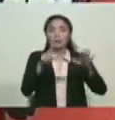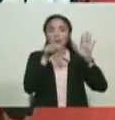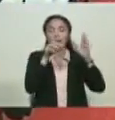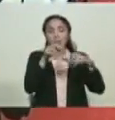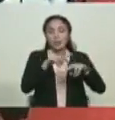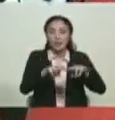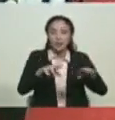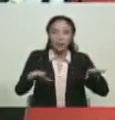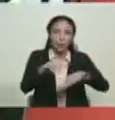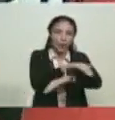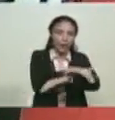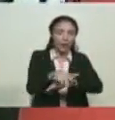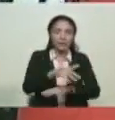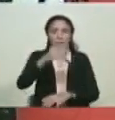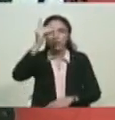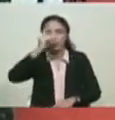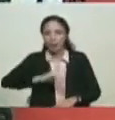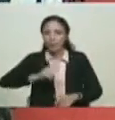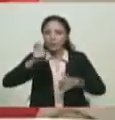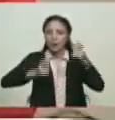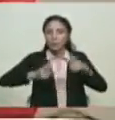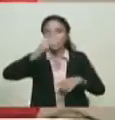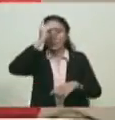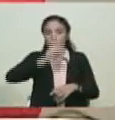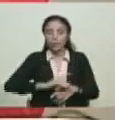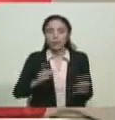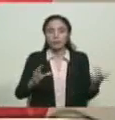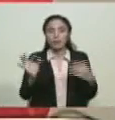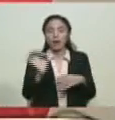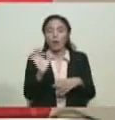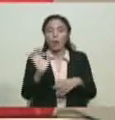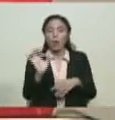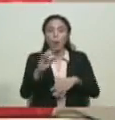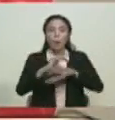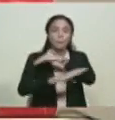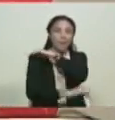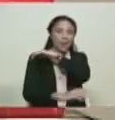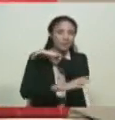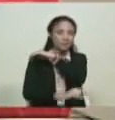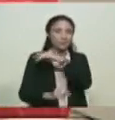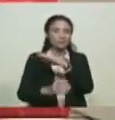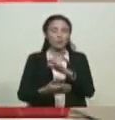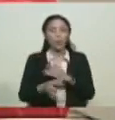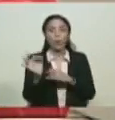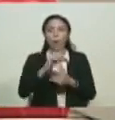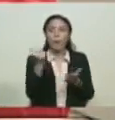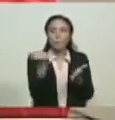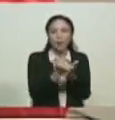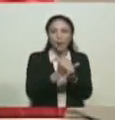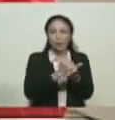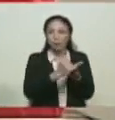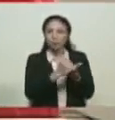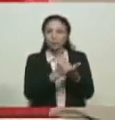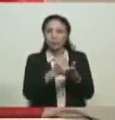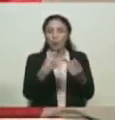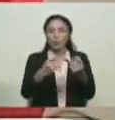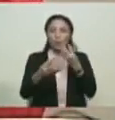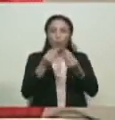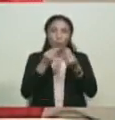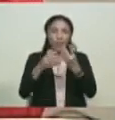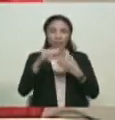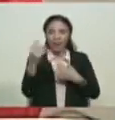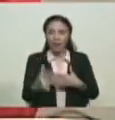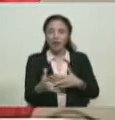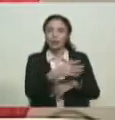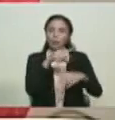y personas con alguna discapacidad la delincuencia agregarle a esto la fijación de los precios que una de las tareas que nos hemos encomendado y